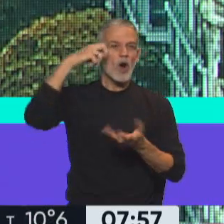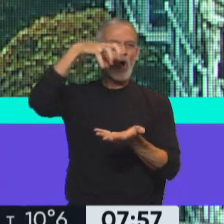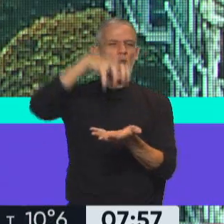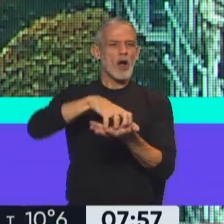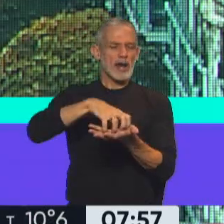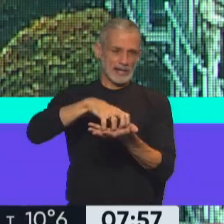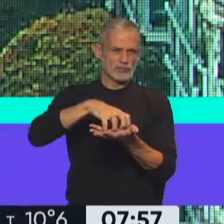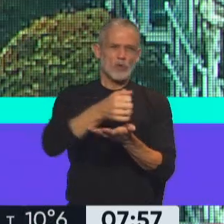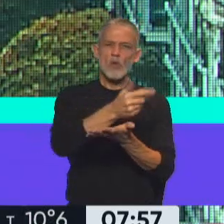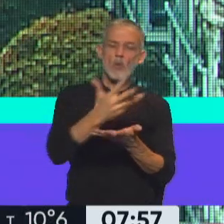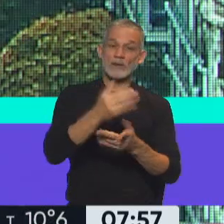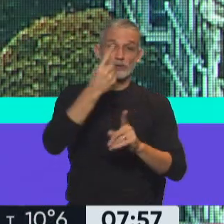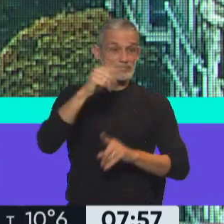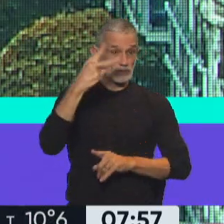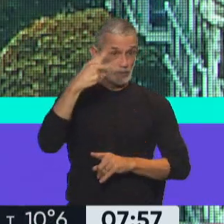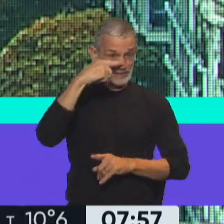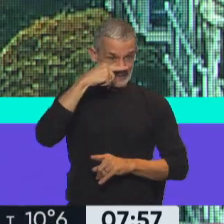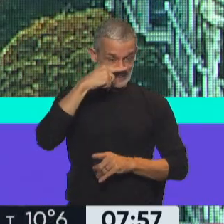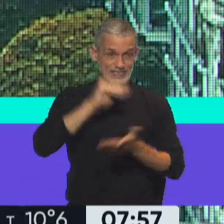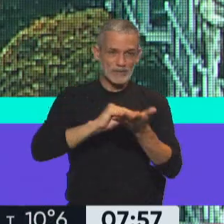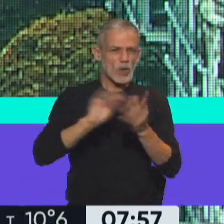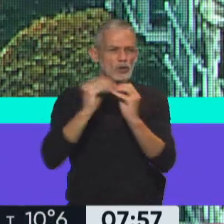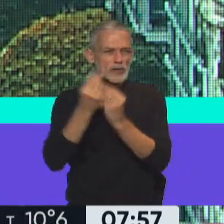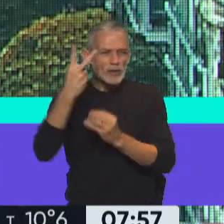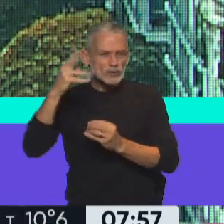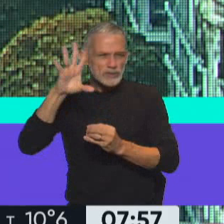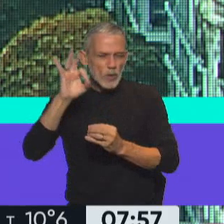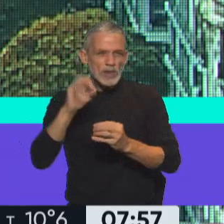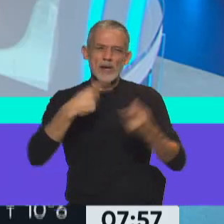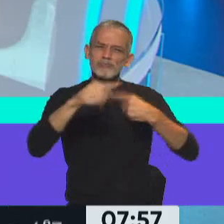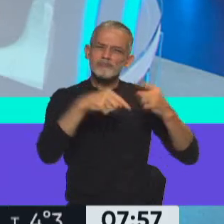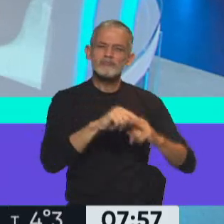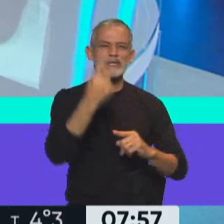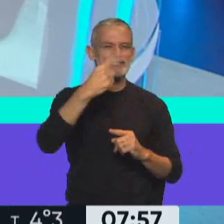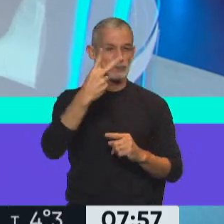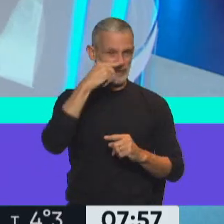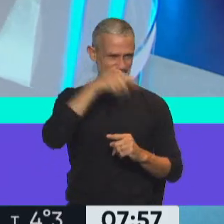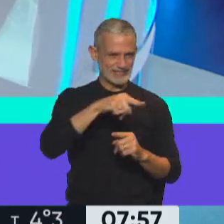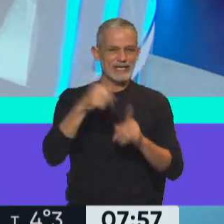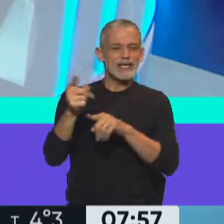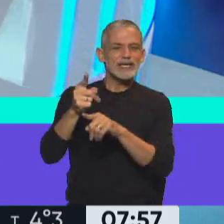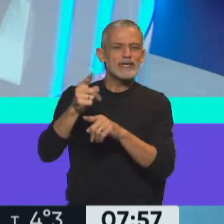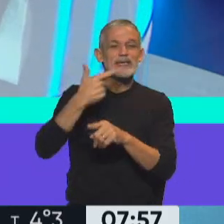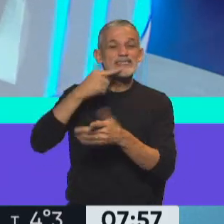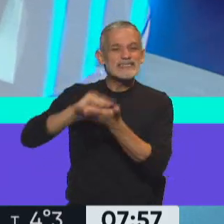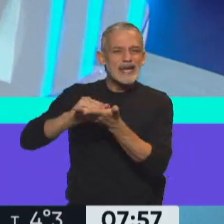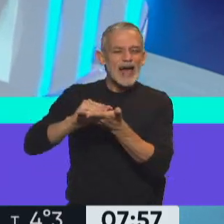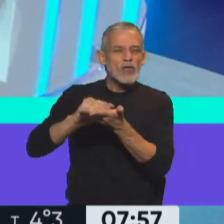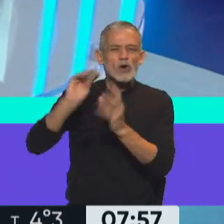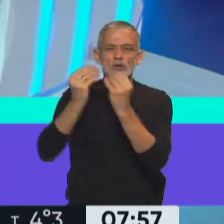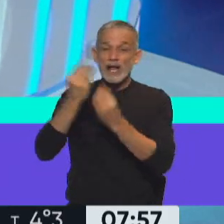nacional 127 diputados de 257 en todo el país y 24 bancas en el senado de